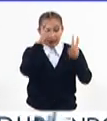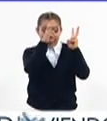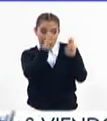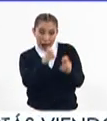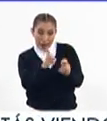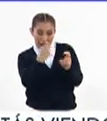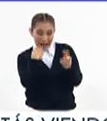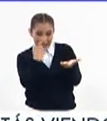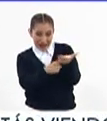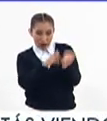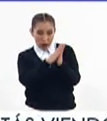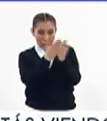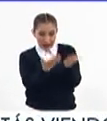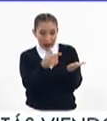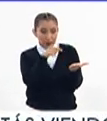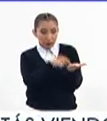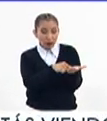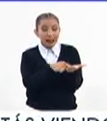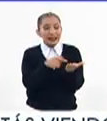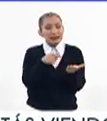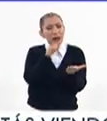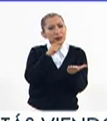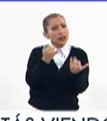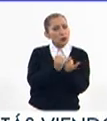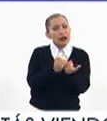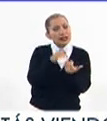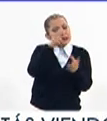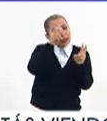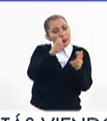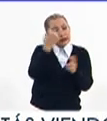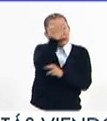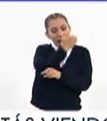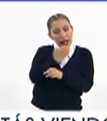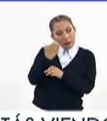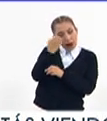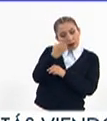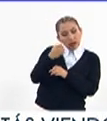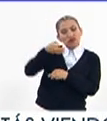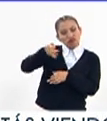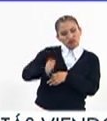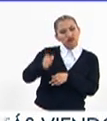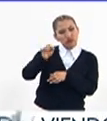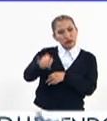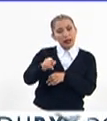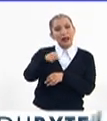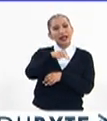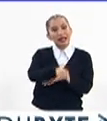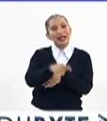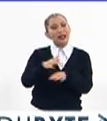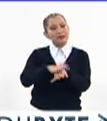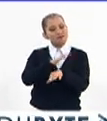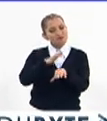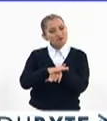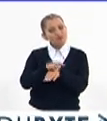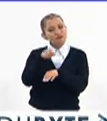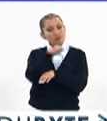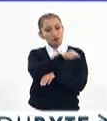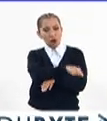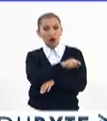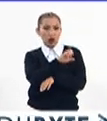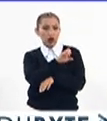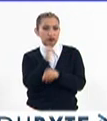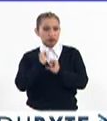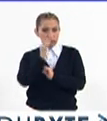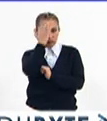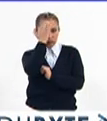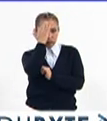contenidos, por lo tanto, también. Y los contenidos son evaluados y certificados, calificados por